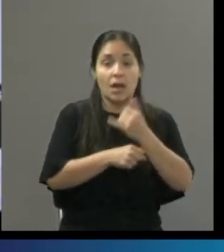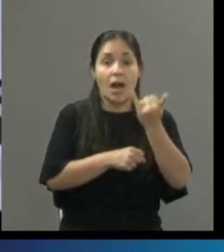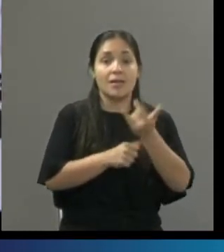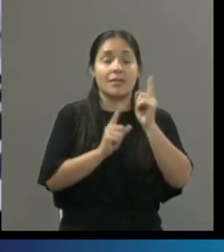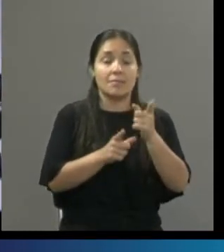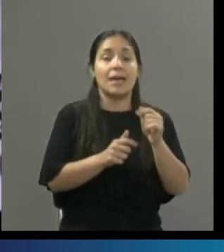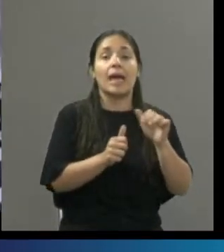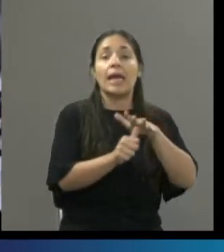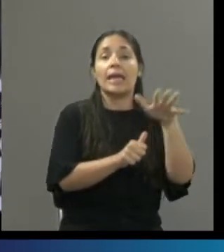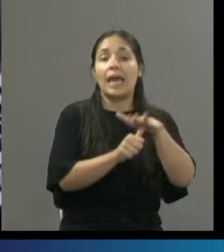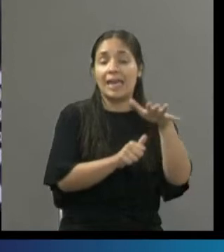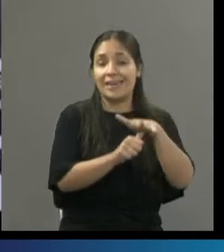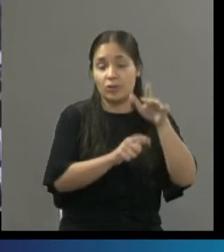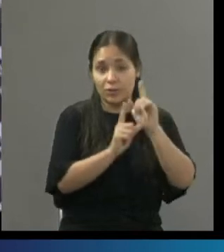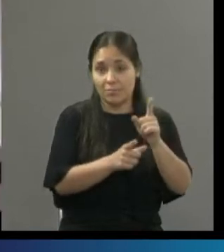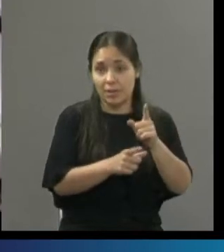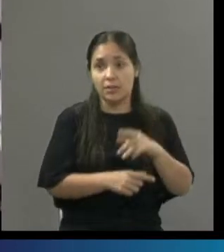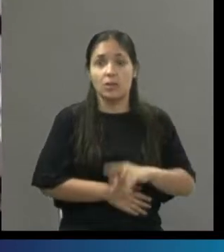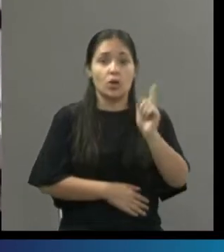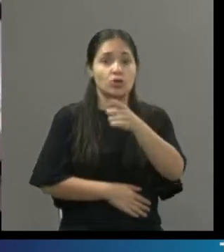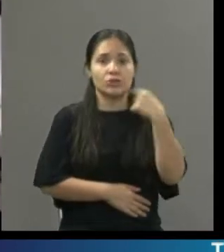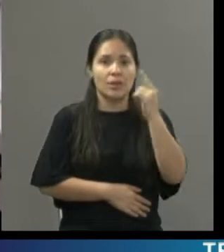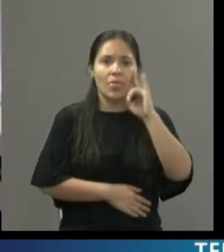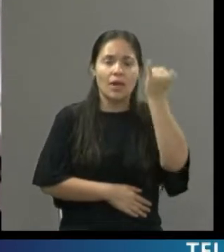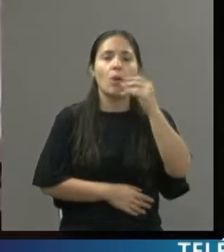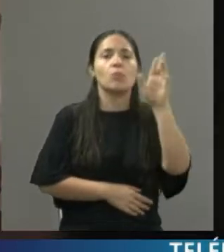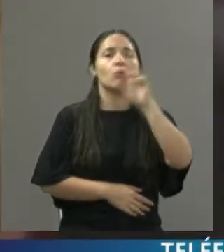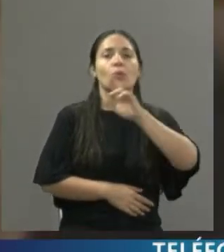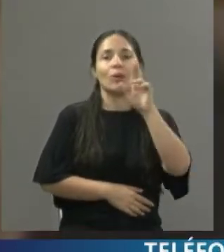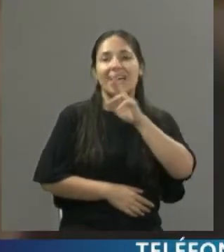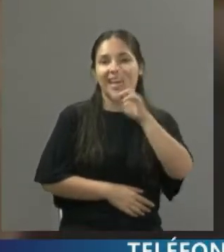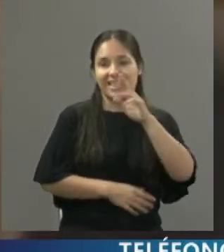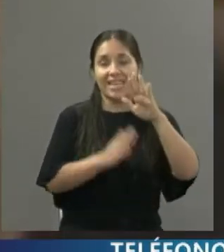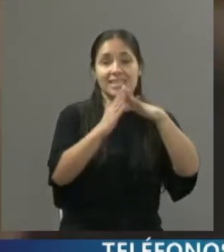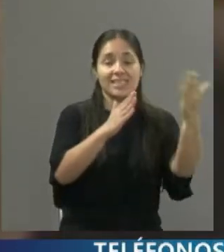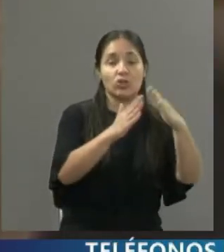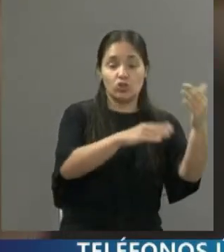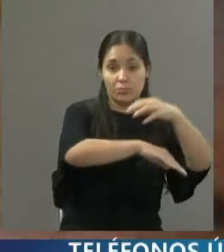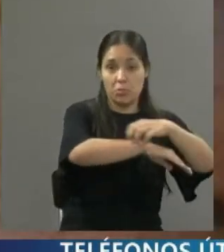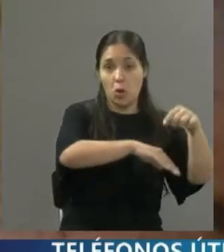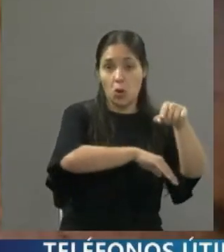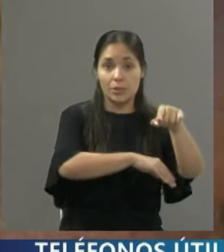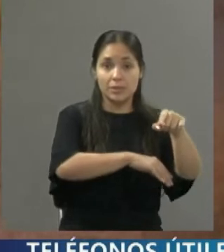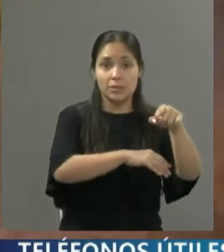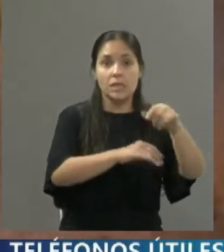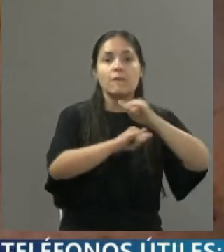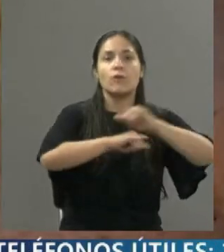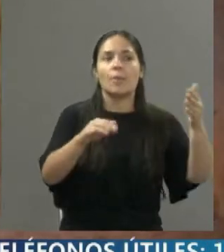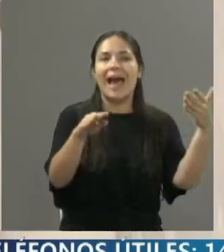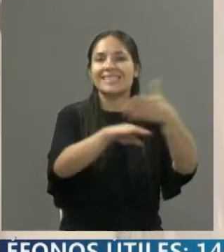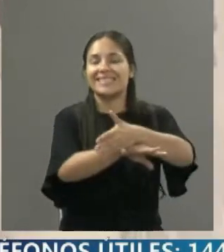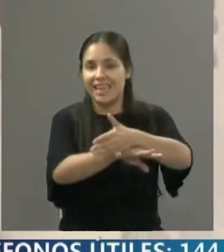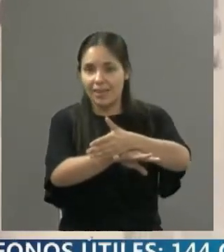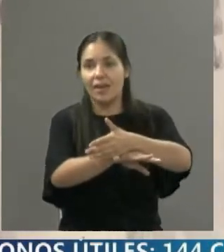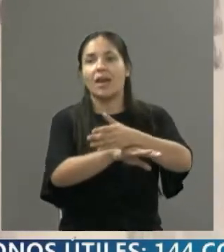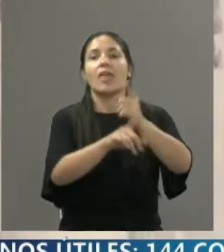¿no? Vemos que todavía es muy difícil para las mujeres de los sectores populares acceder a información y acceder